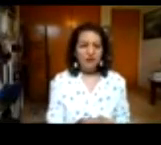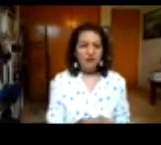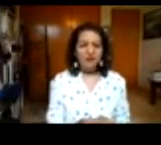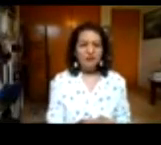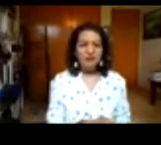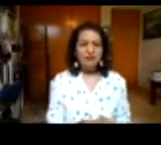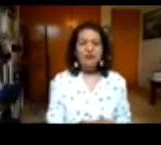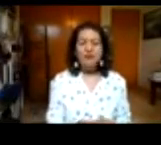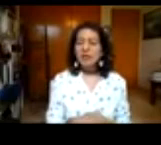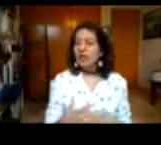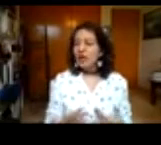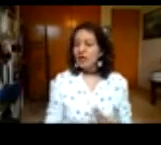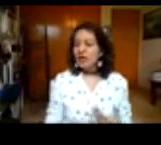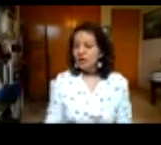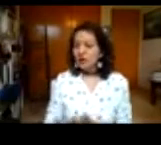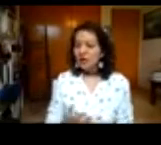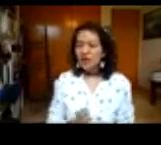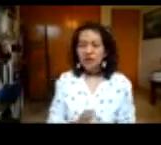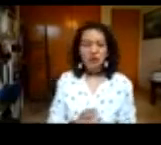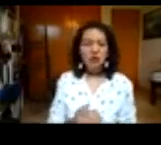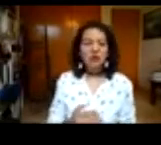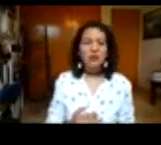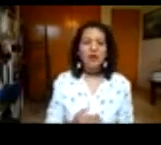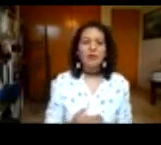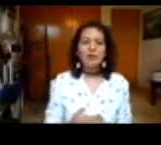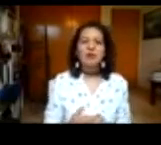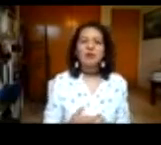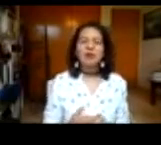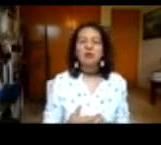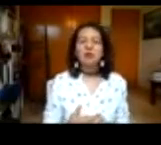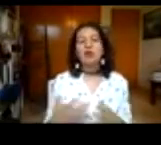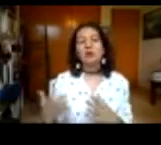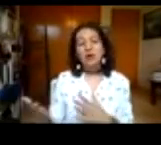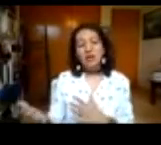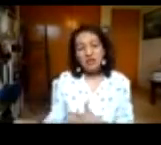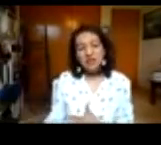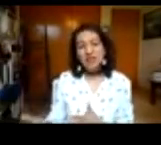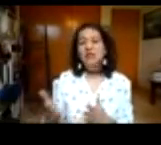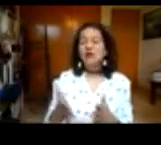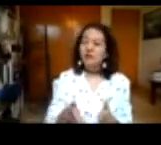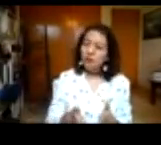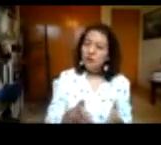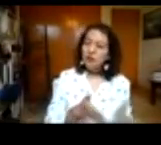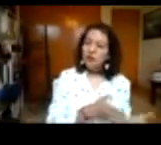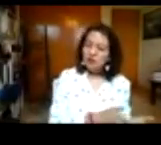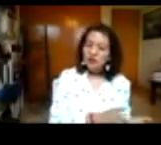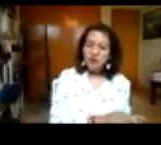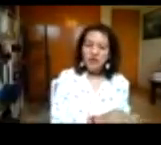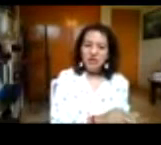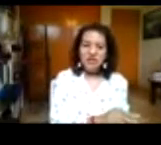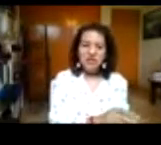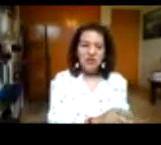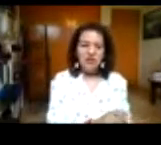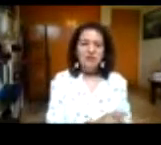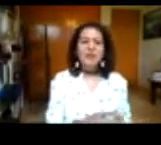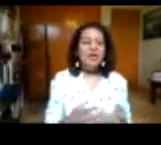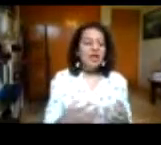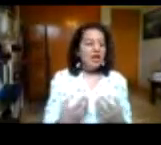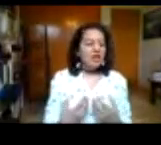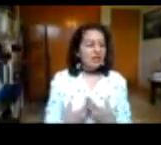favor. El cuarto elemento de Parlamento Abierto es el lenguaje sencillo, formatos abiertos y